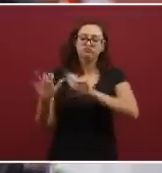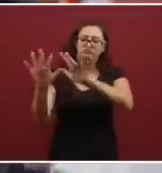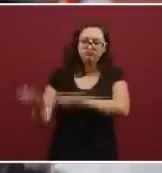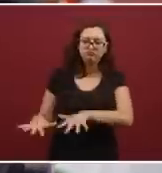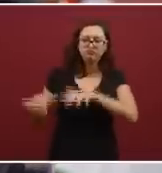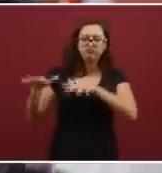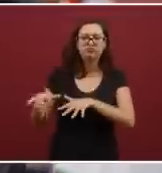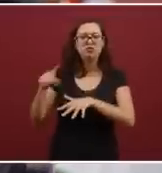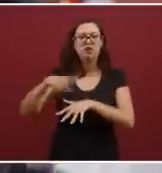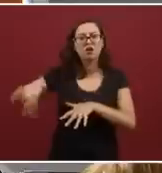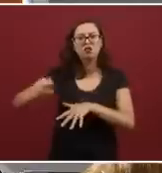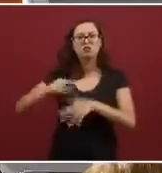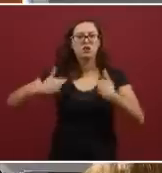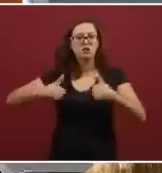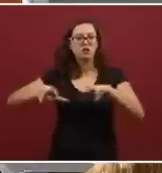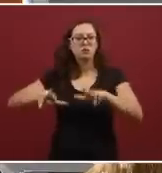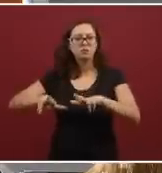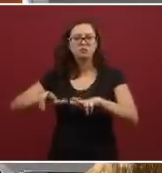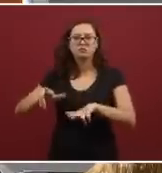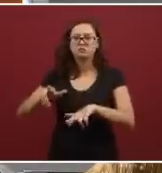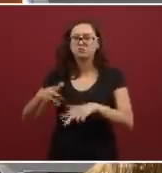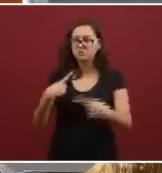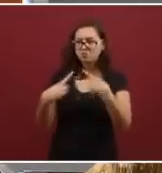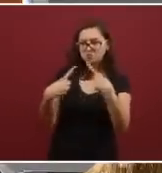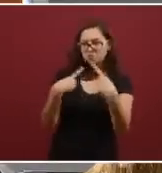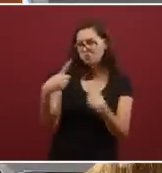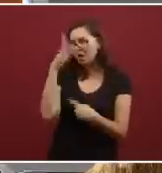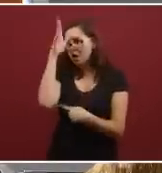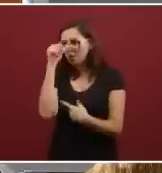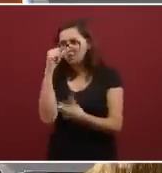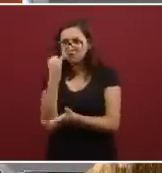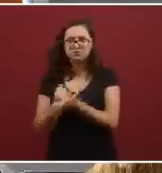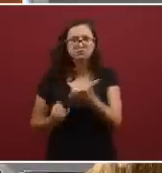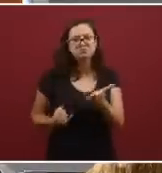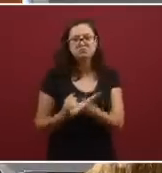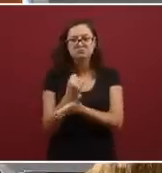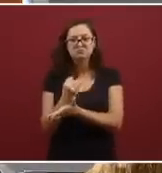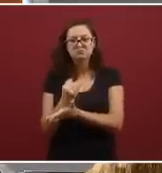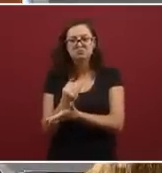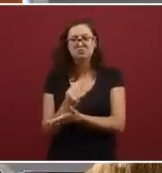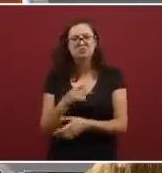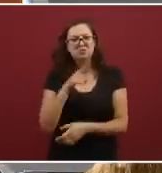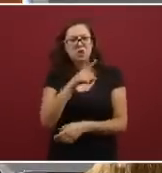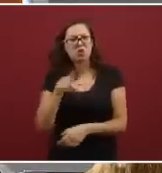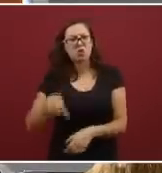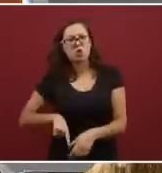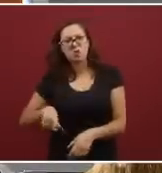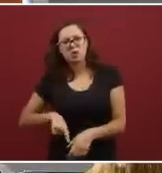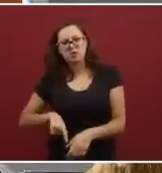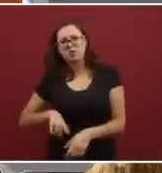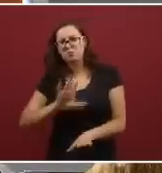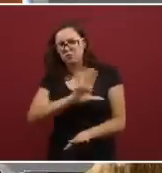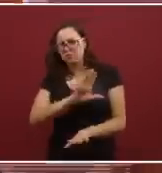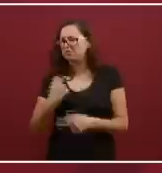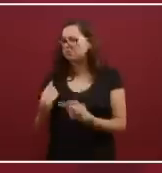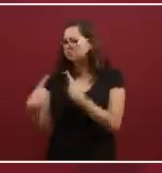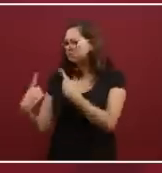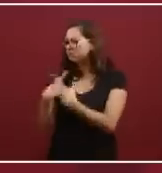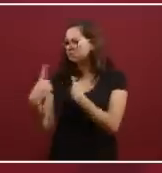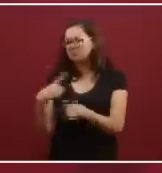decide sobre lo que va a ser el gobierno municipal.